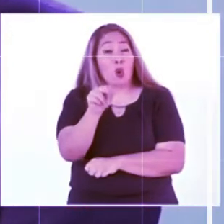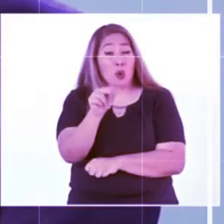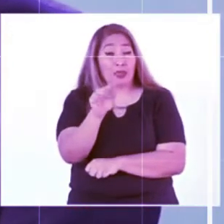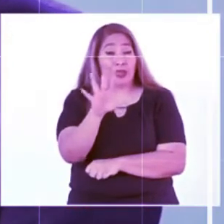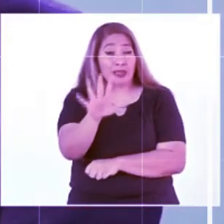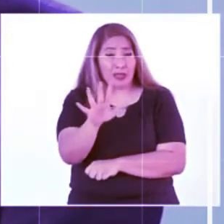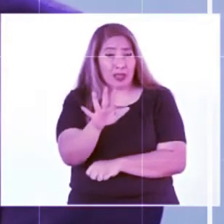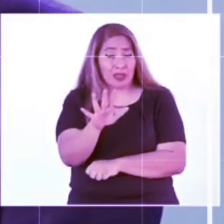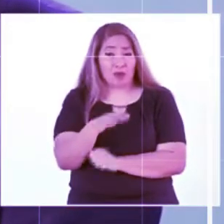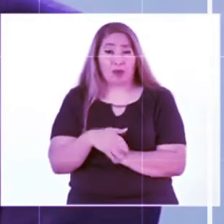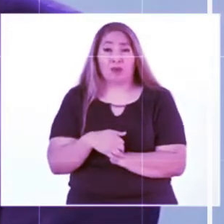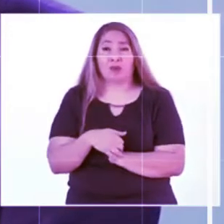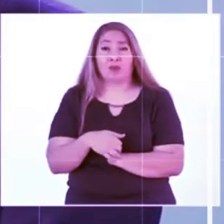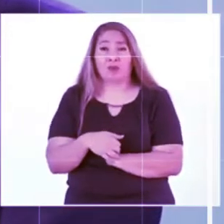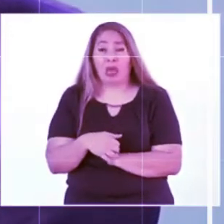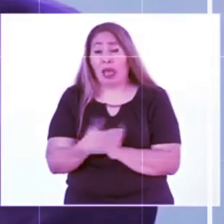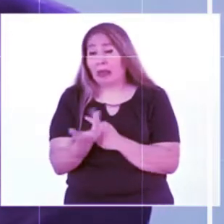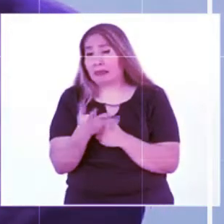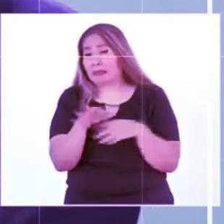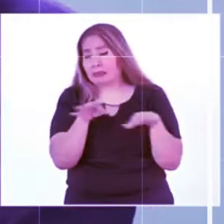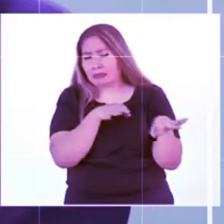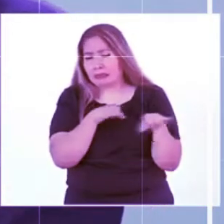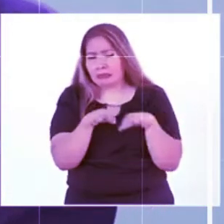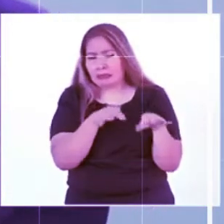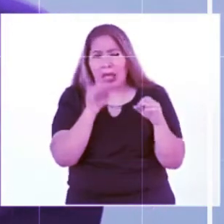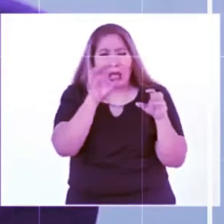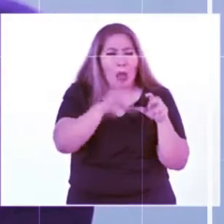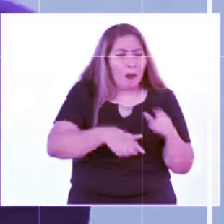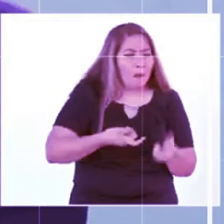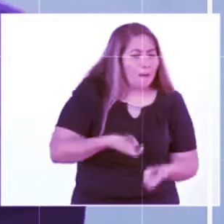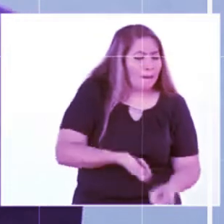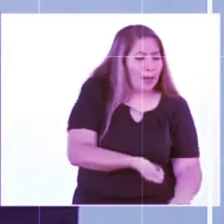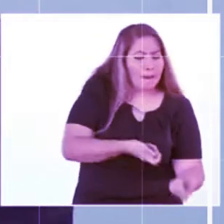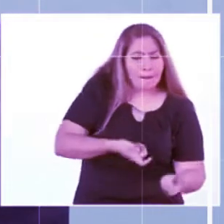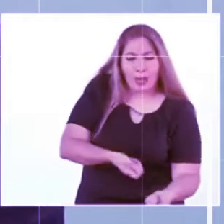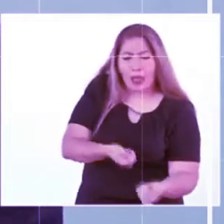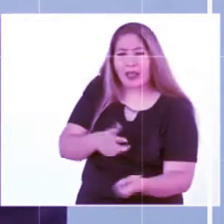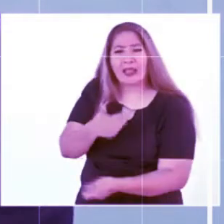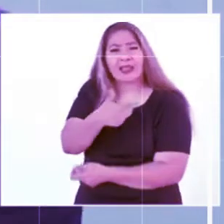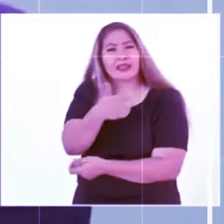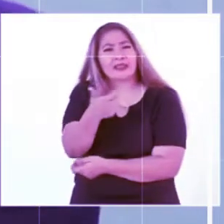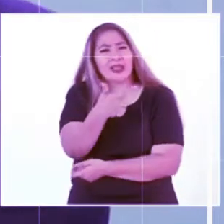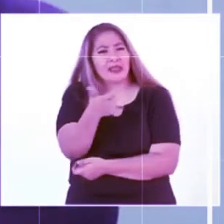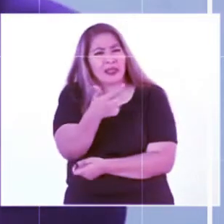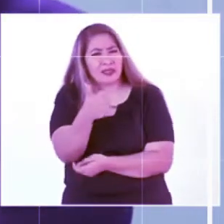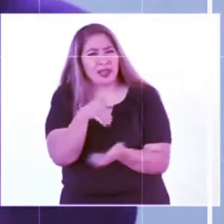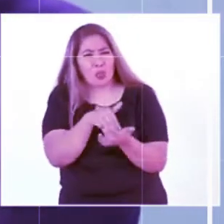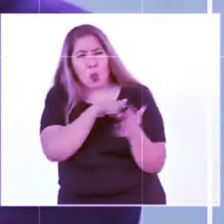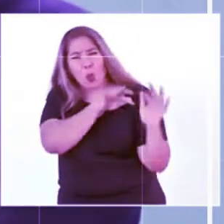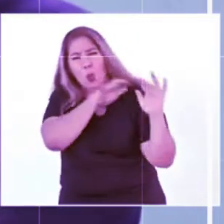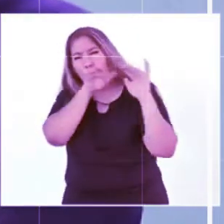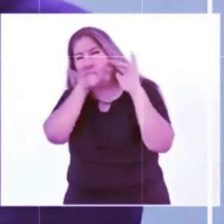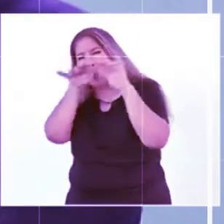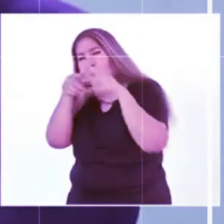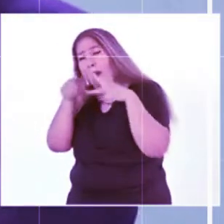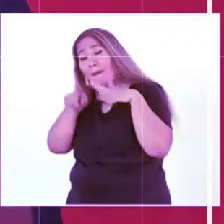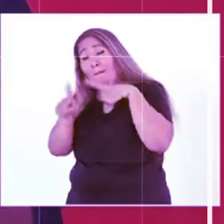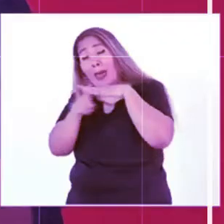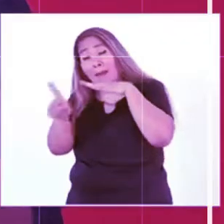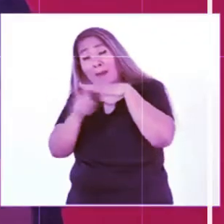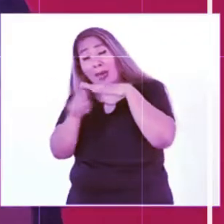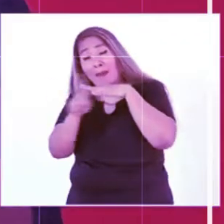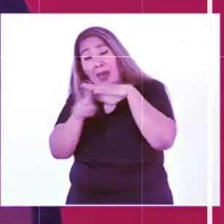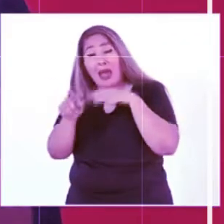en Tlahualilo trabajaron en la pizca del algodón 700 jornaleros migrantes traídos